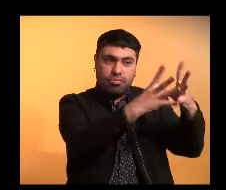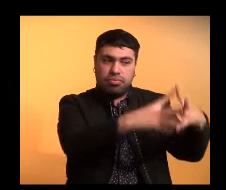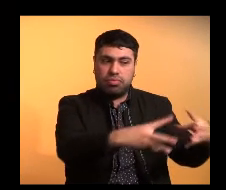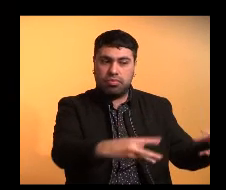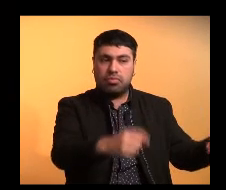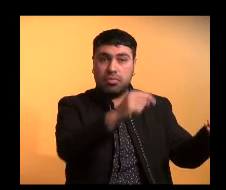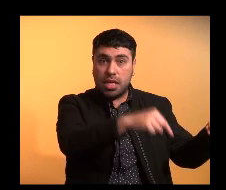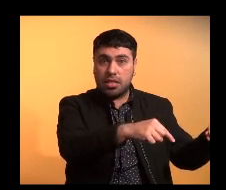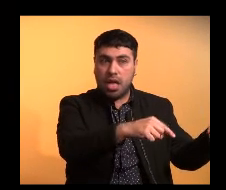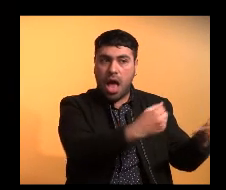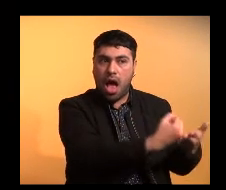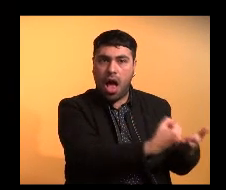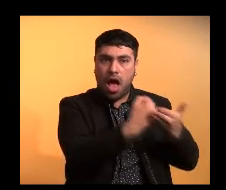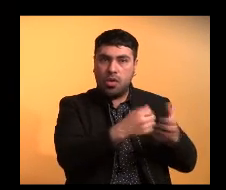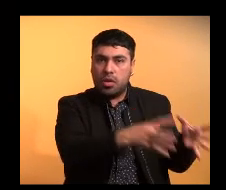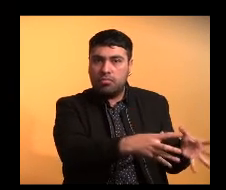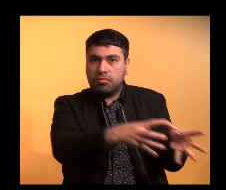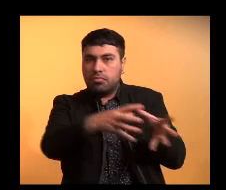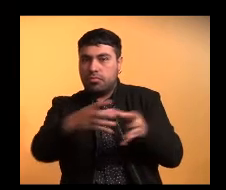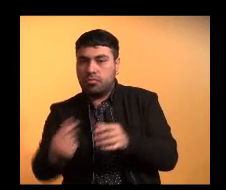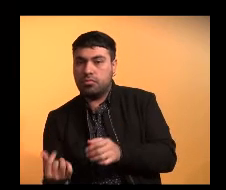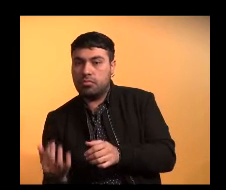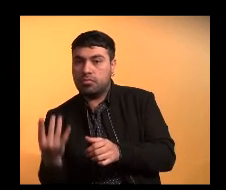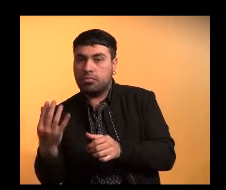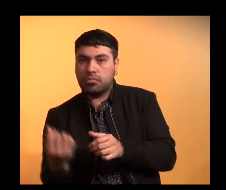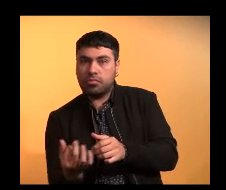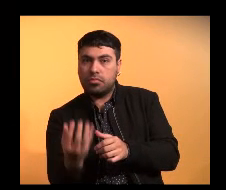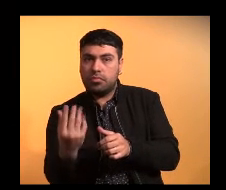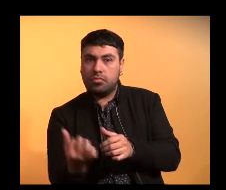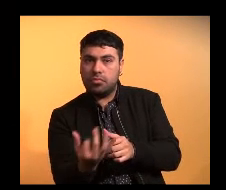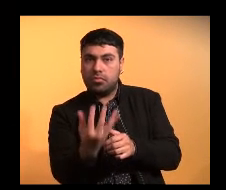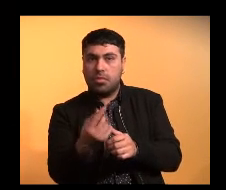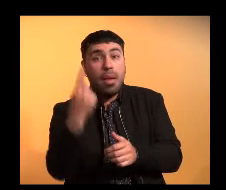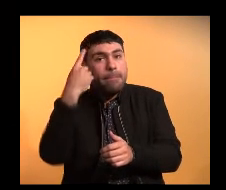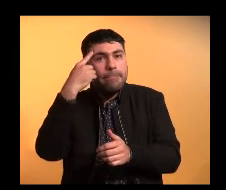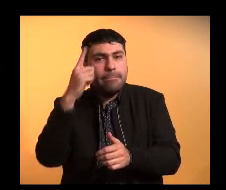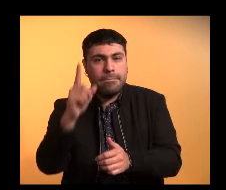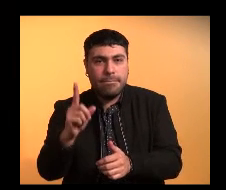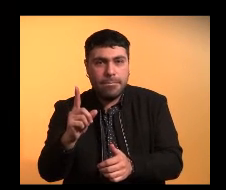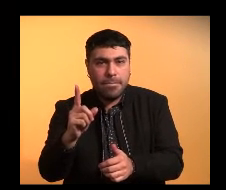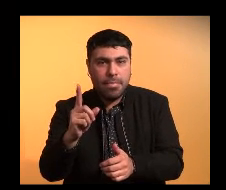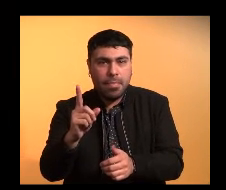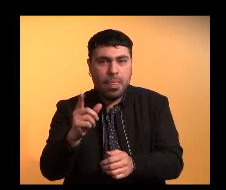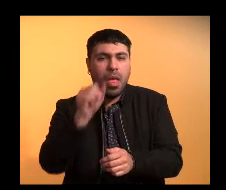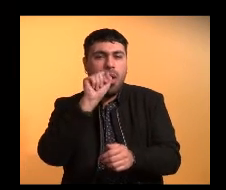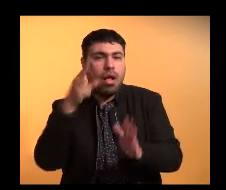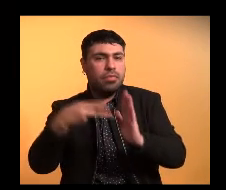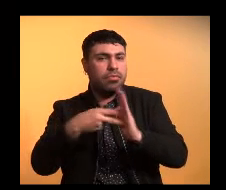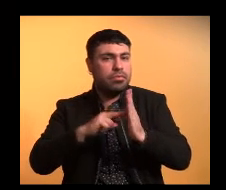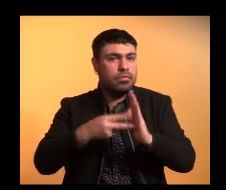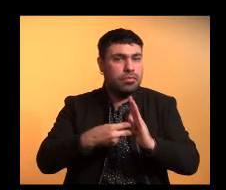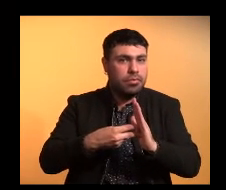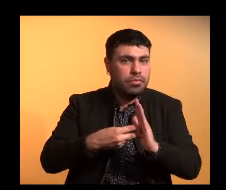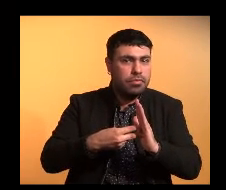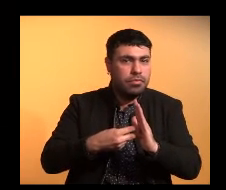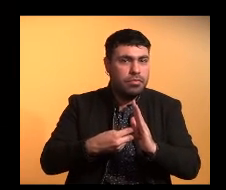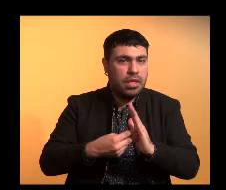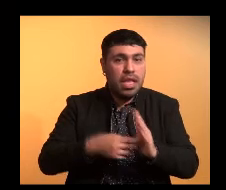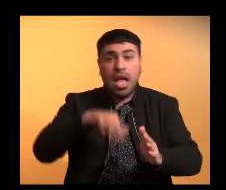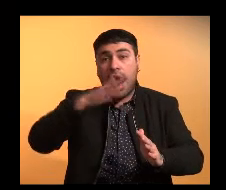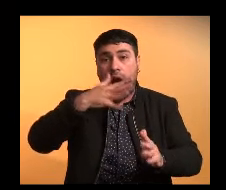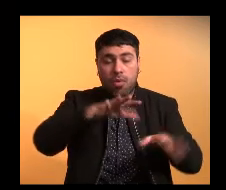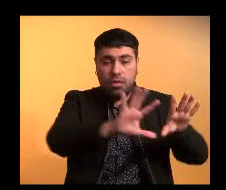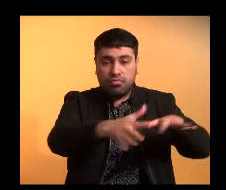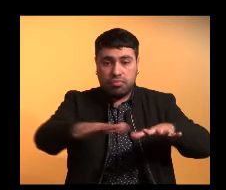otros organismos. Ahora, el problema de eso es que al haber deshielo va a aumentar, van a haber cambios en la química del